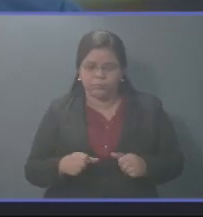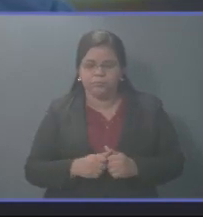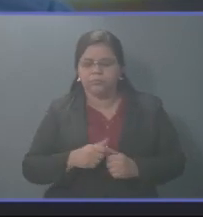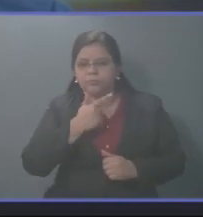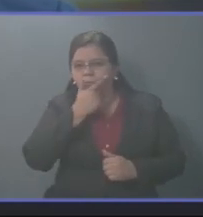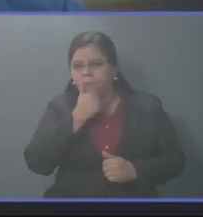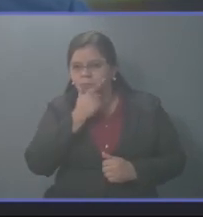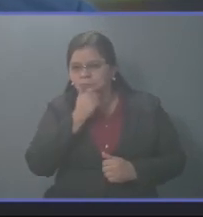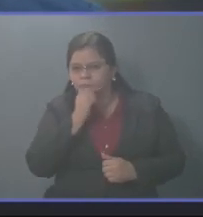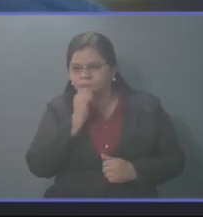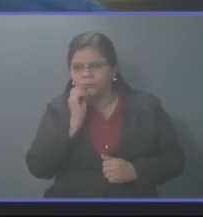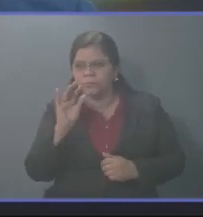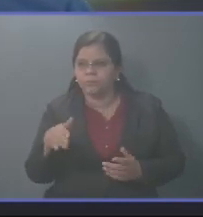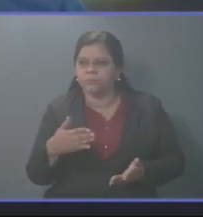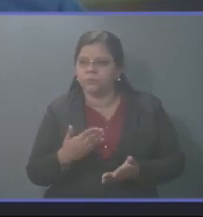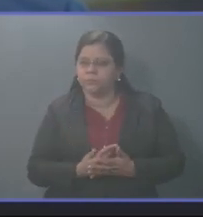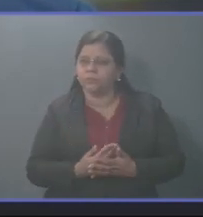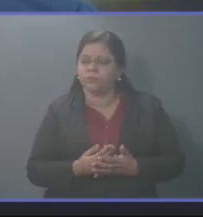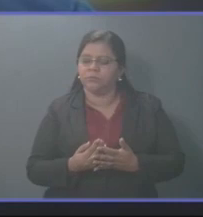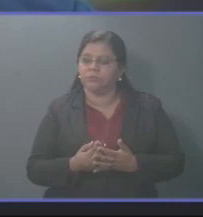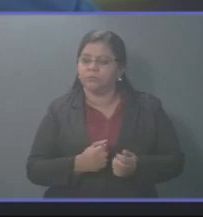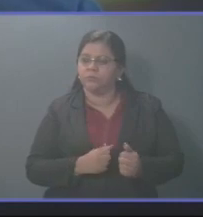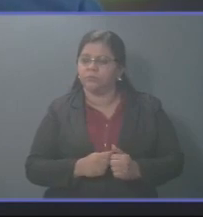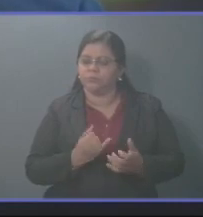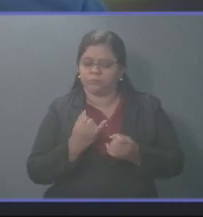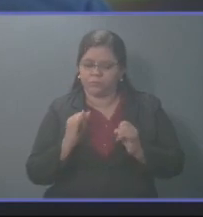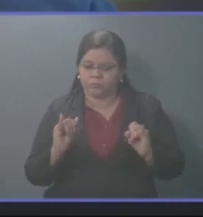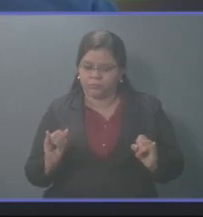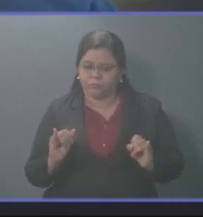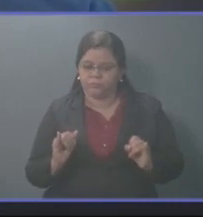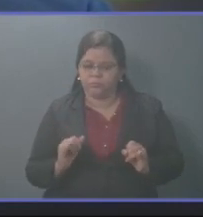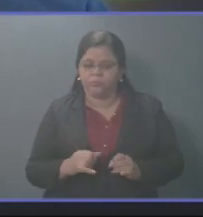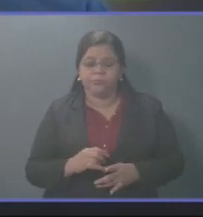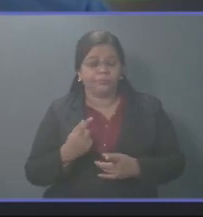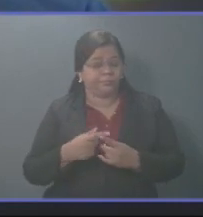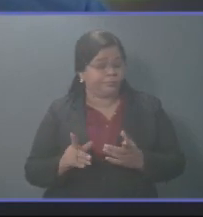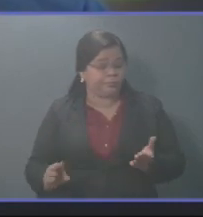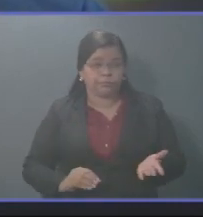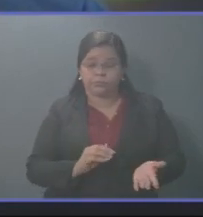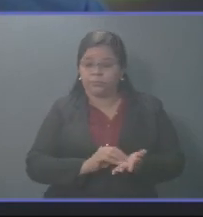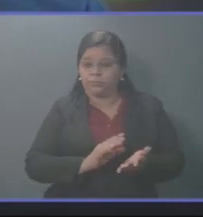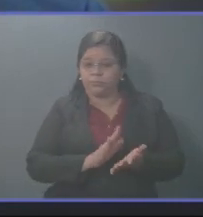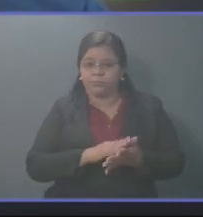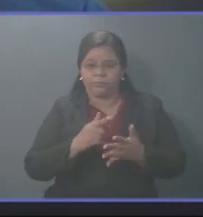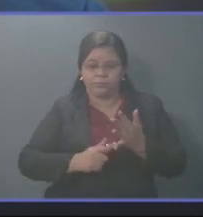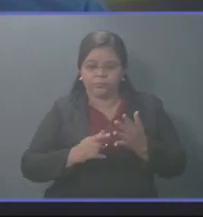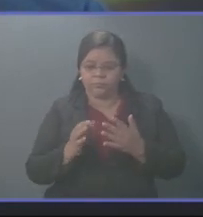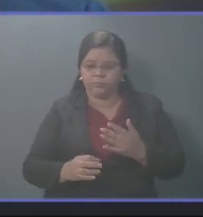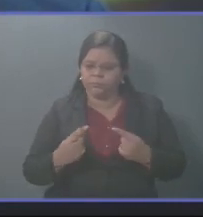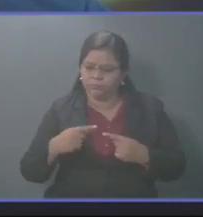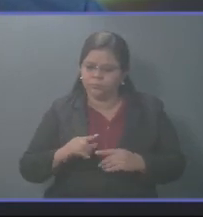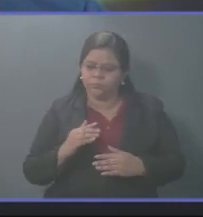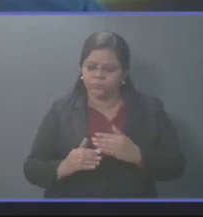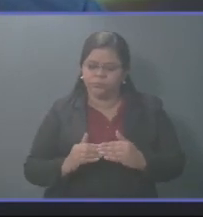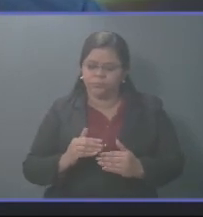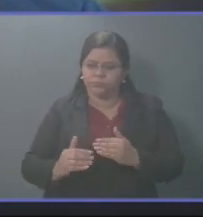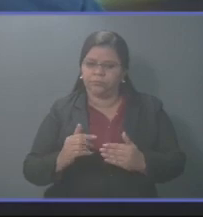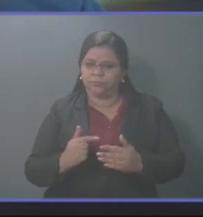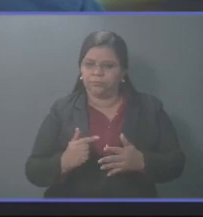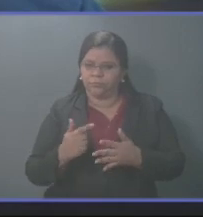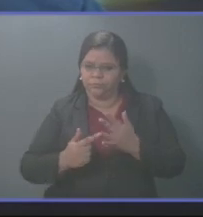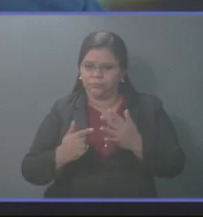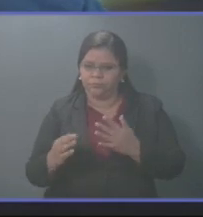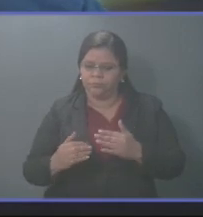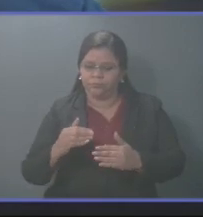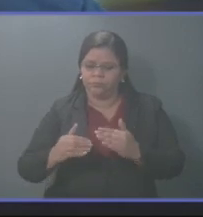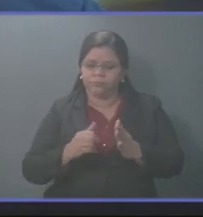dudas sobre su imparcialidad o independencia. Lo que no está regulado en la presente ley seguirá el proceso establecido en la Ley de